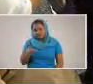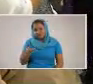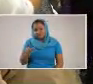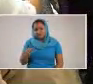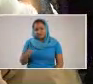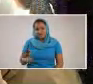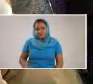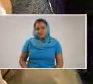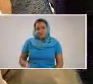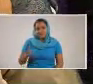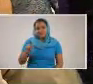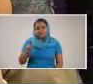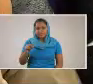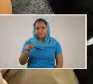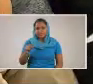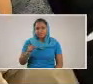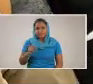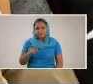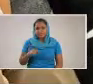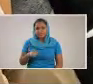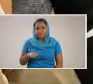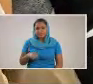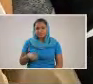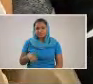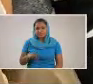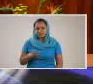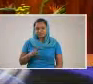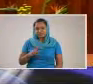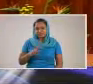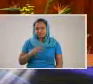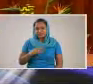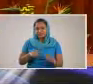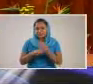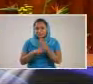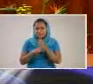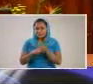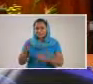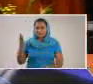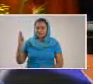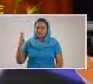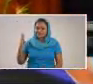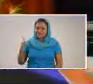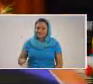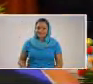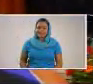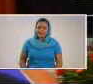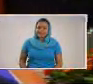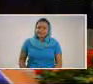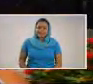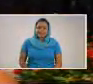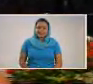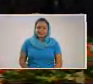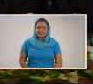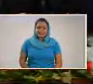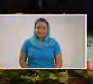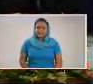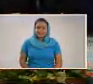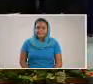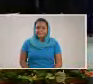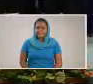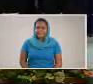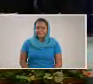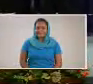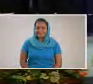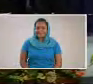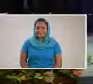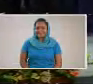bancos guatemaltecos, no con los rusos, ¿verdad? ¿Pero qué le vamos a hacer, hermano? Si ahí está la tarjeta que lo tiene a usted atrapado, pues, hermano.